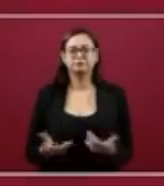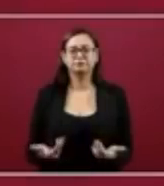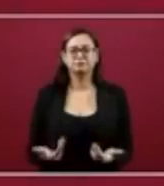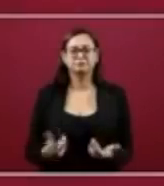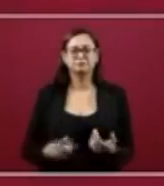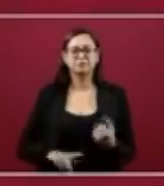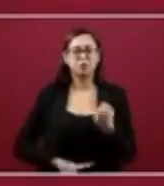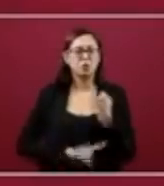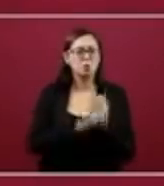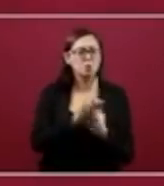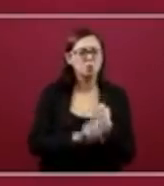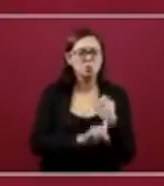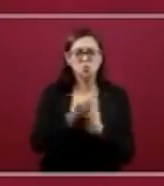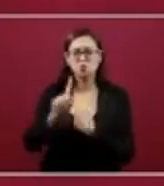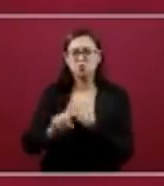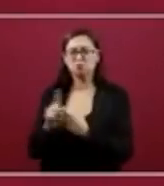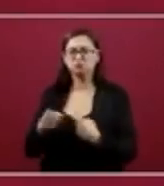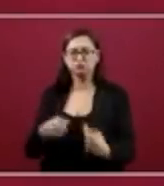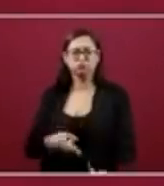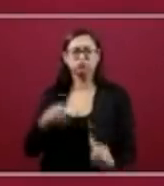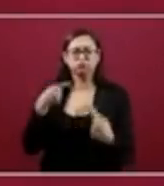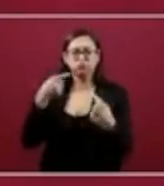problemas con medios de información,